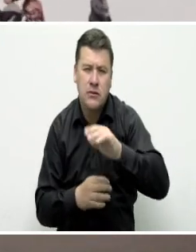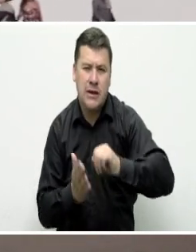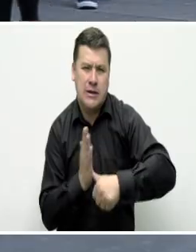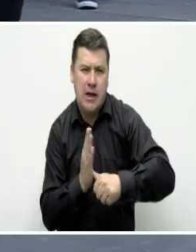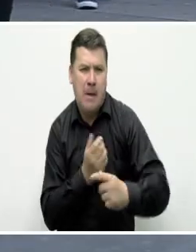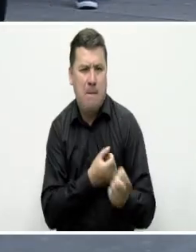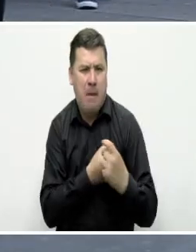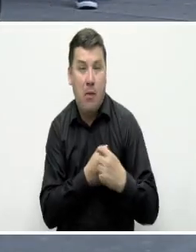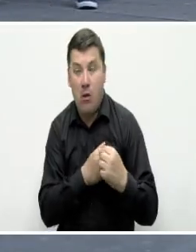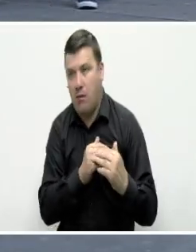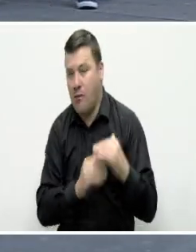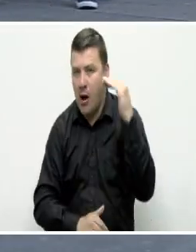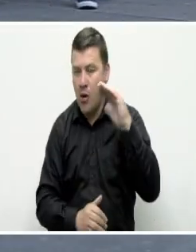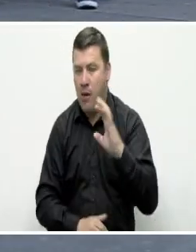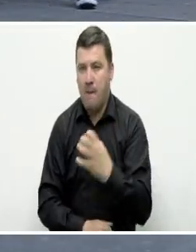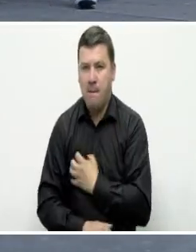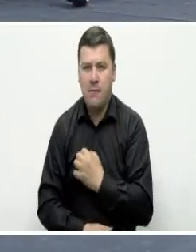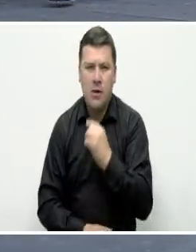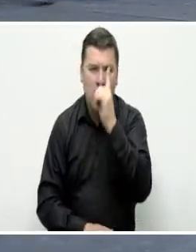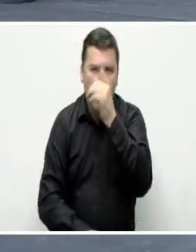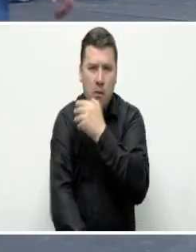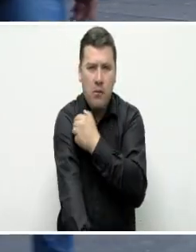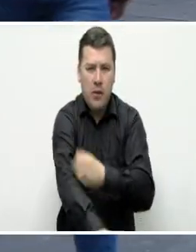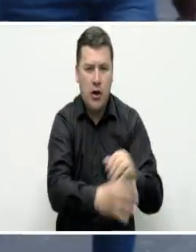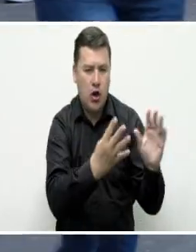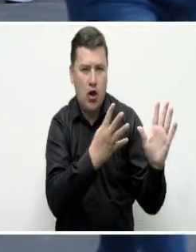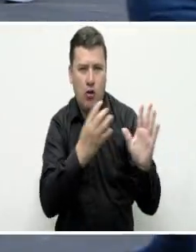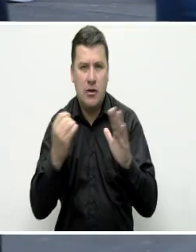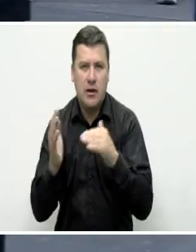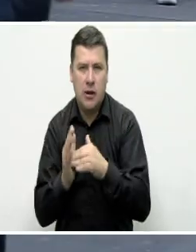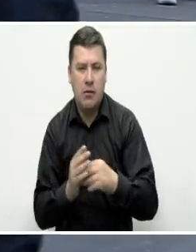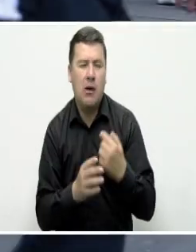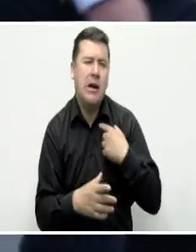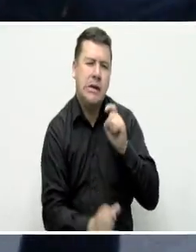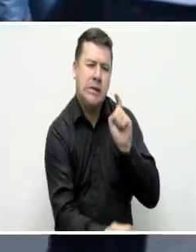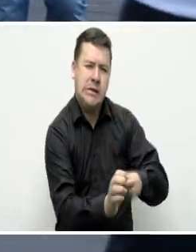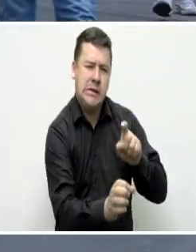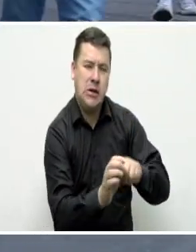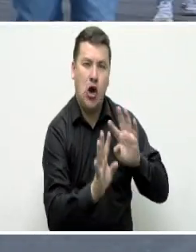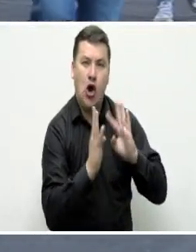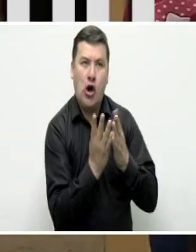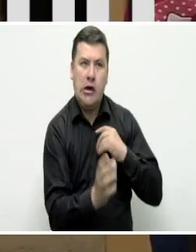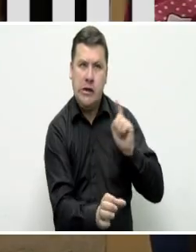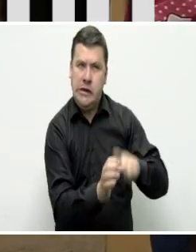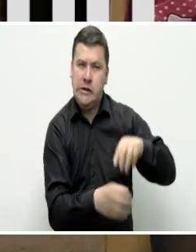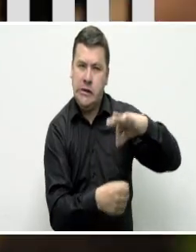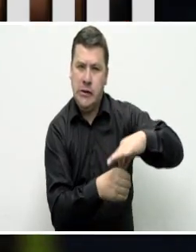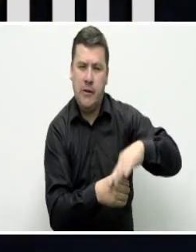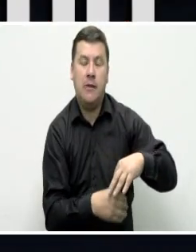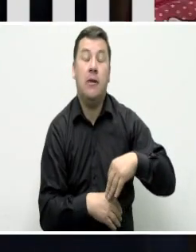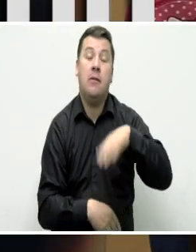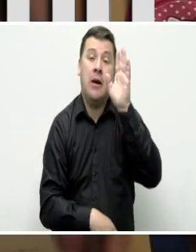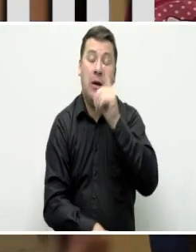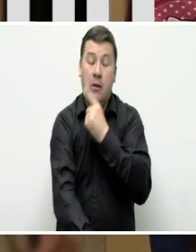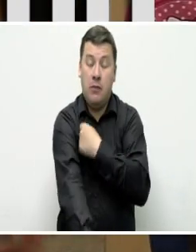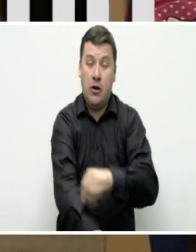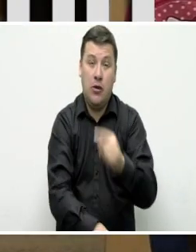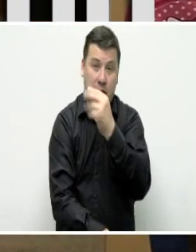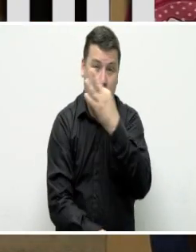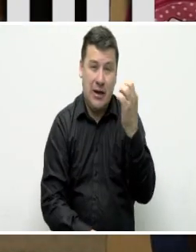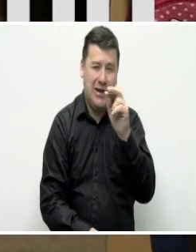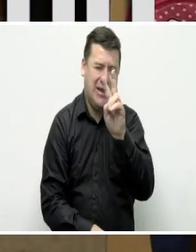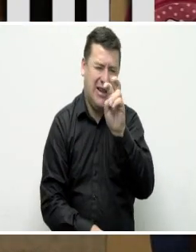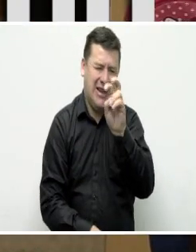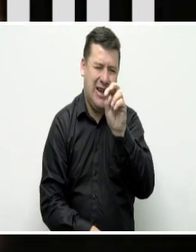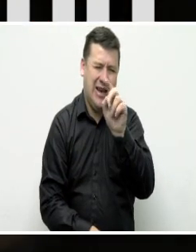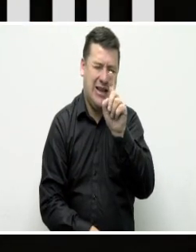que batió récord. Más de 1.900.000 personas se inscribieron para las elecciones de Congreso de la República. Más de